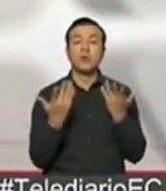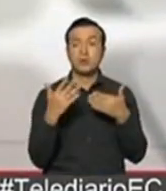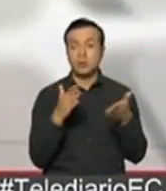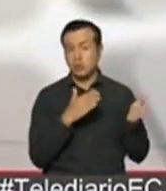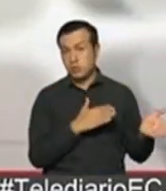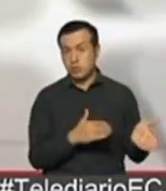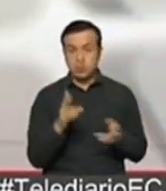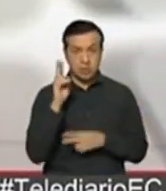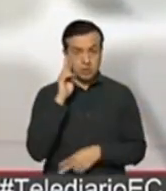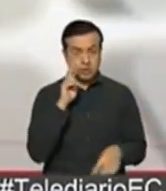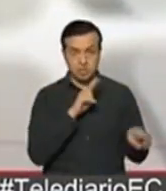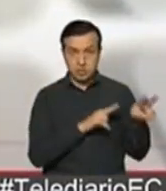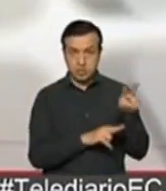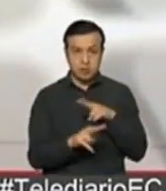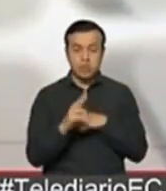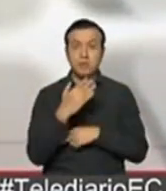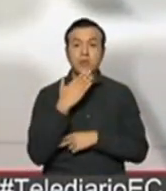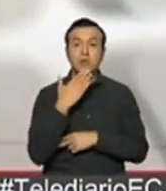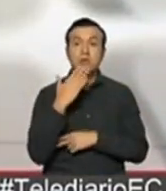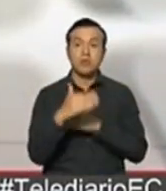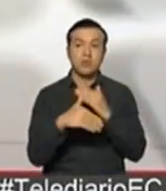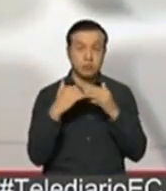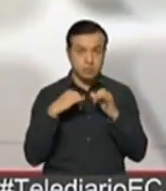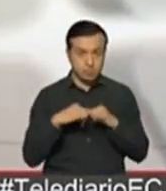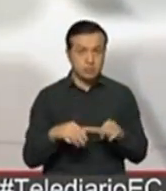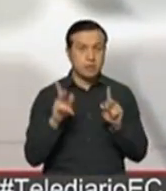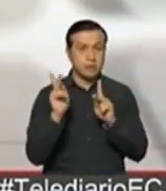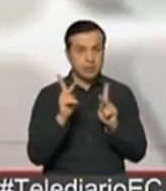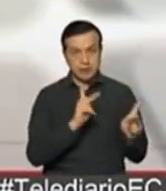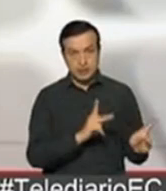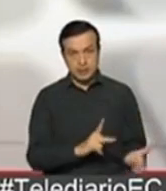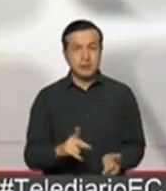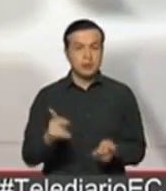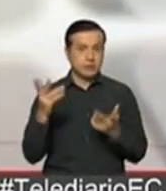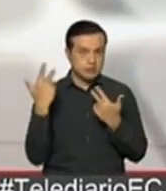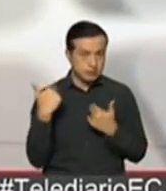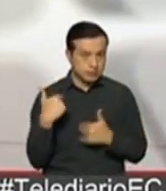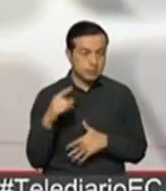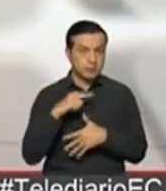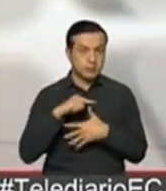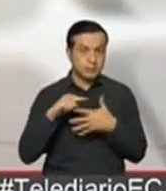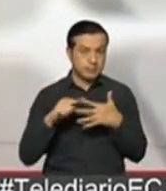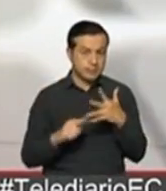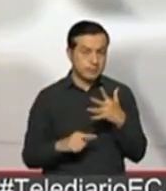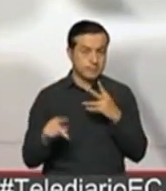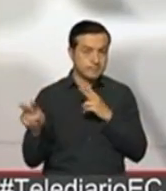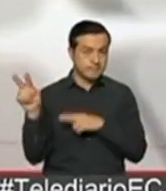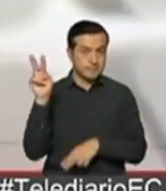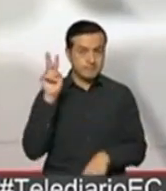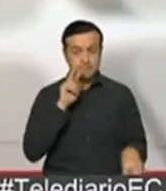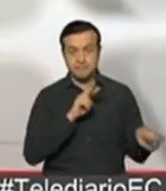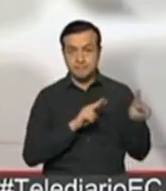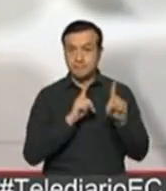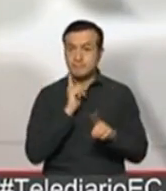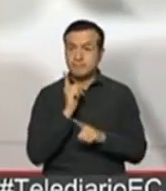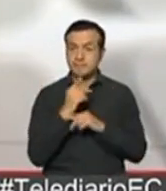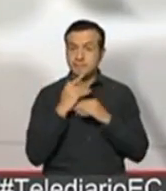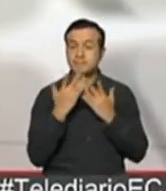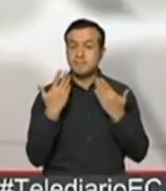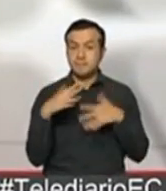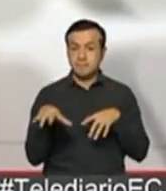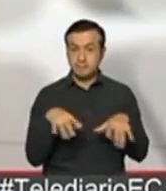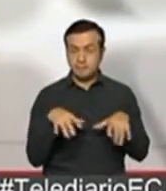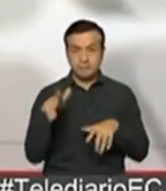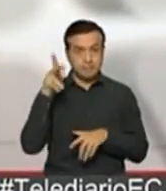el análisis de cómo se está planificando ejecutando y es resultados tiene la